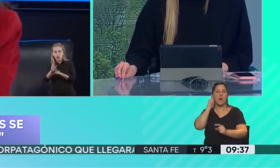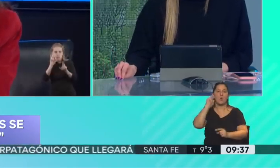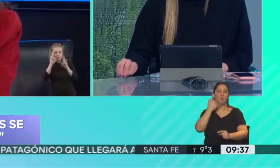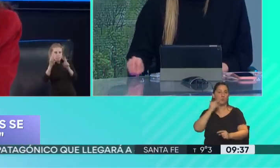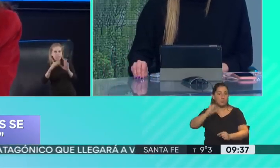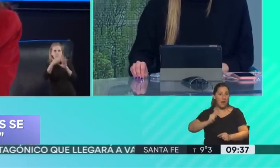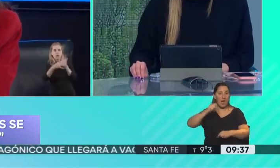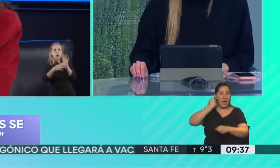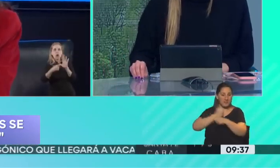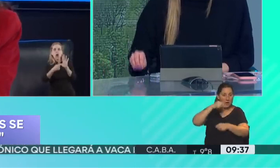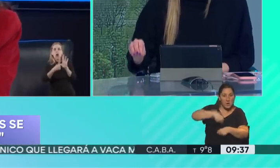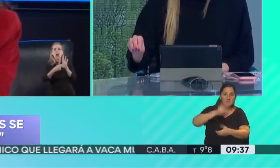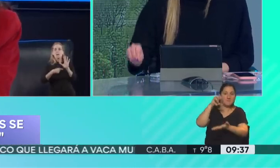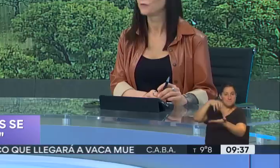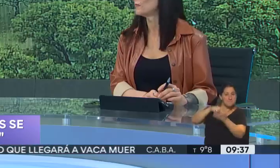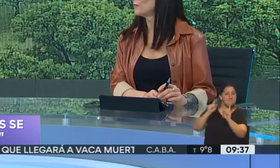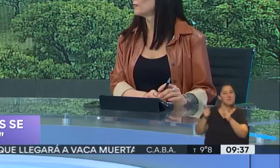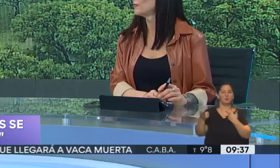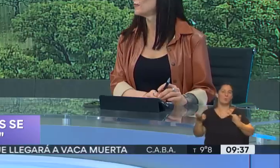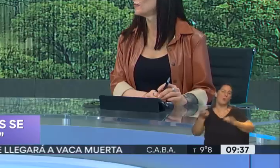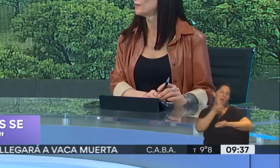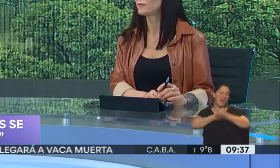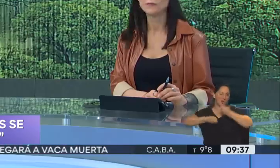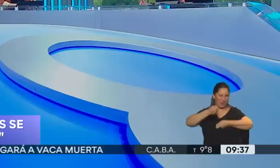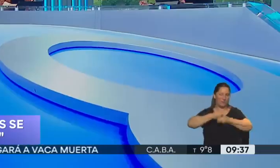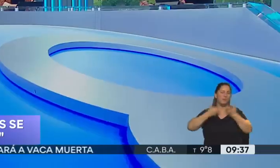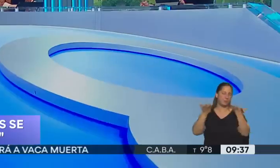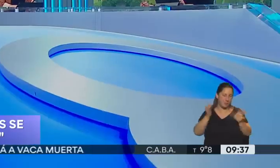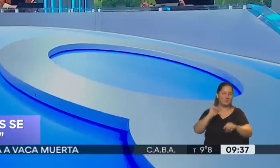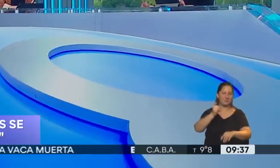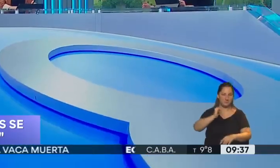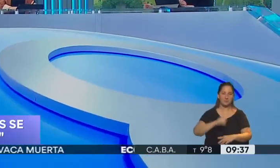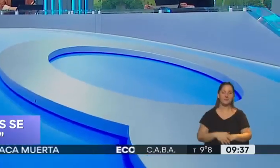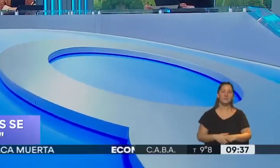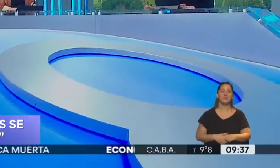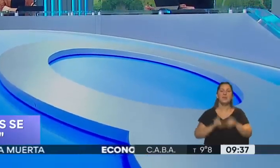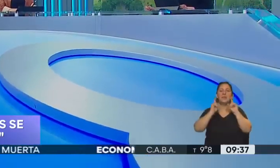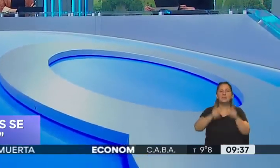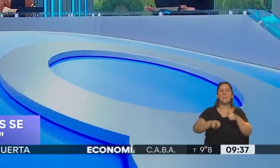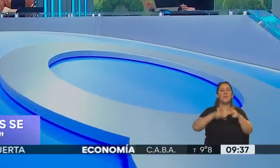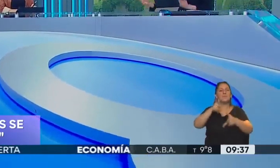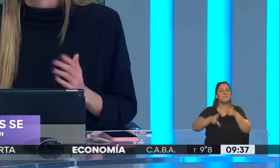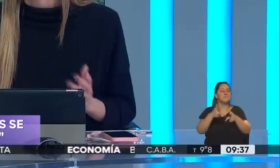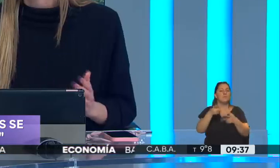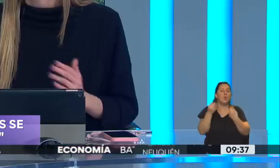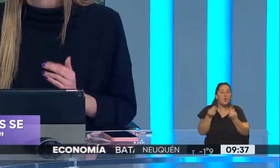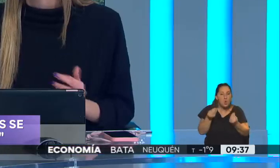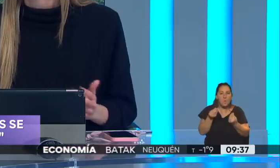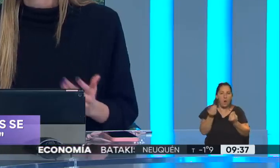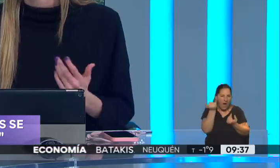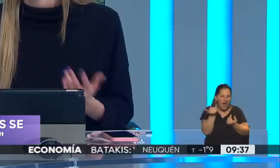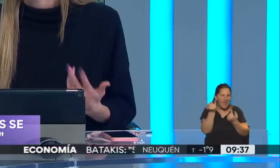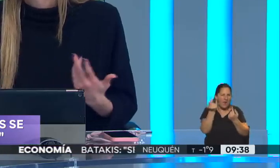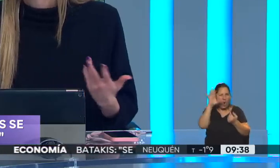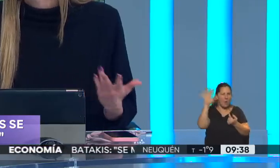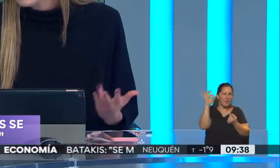actualmente así que efectivamente forma parte de una negociación eso forma parte de una negociación y también habla de hasta qué punto había diferencias